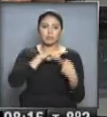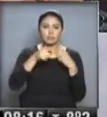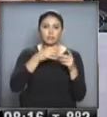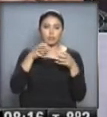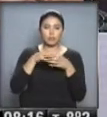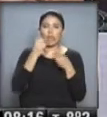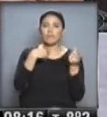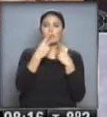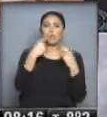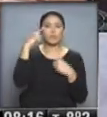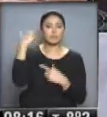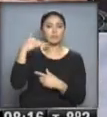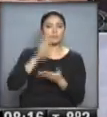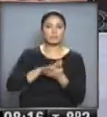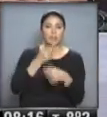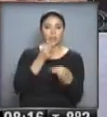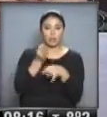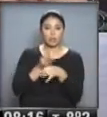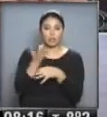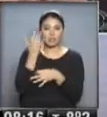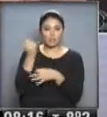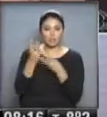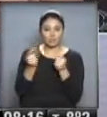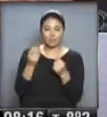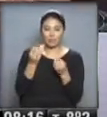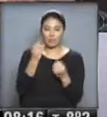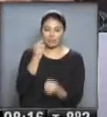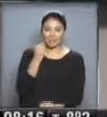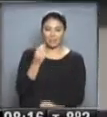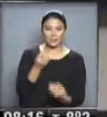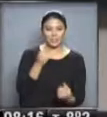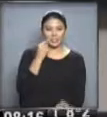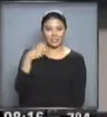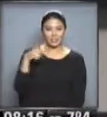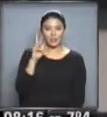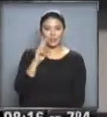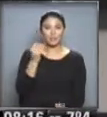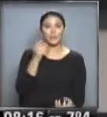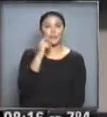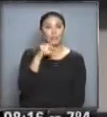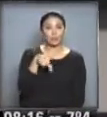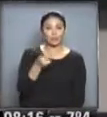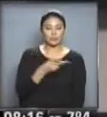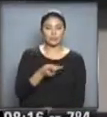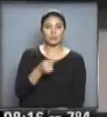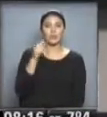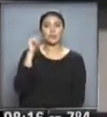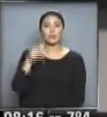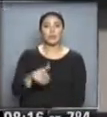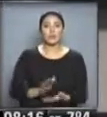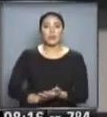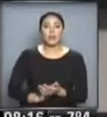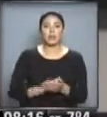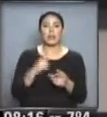foro de intelectuales sobre educación que acaba de culminar buen día solamente como están patrimonio y alberto buen día para ustedes bueno los